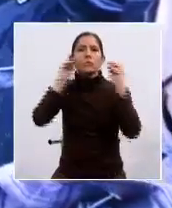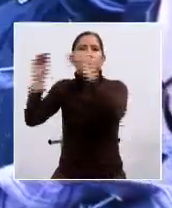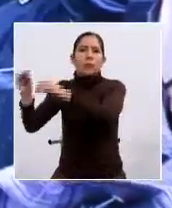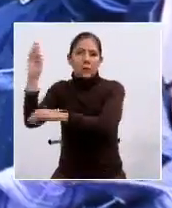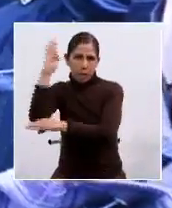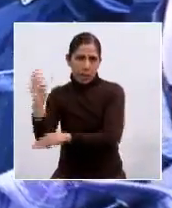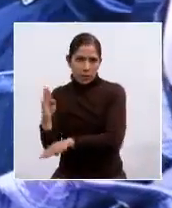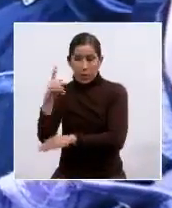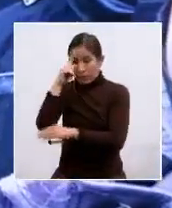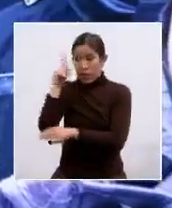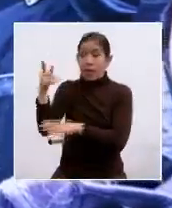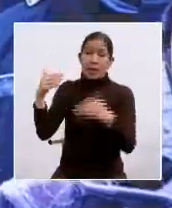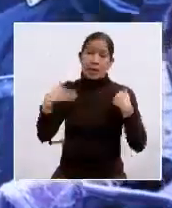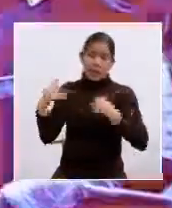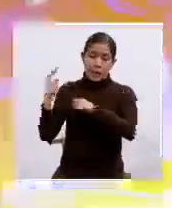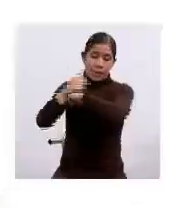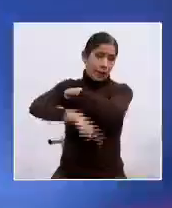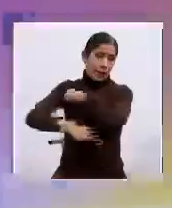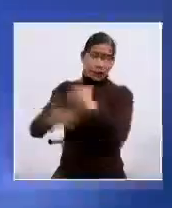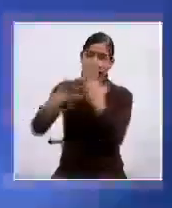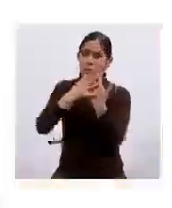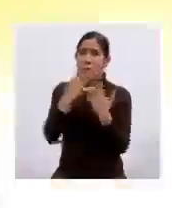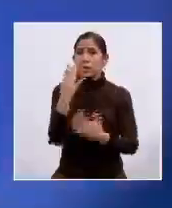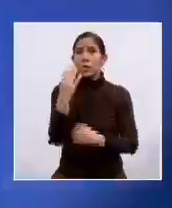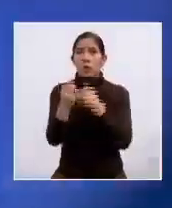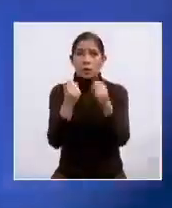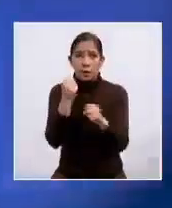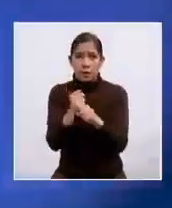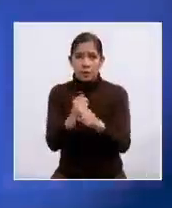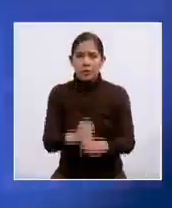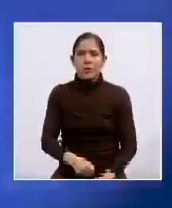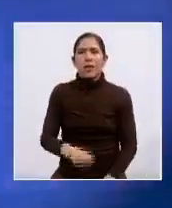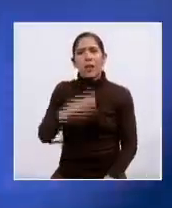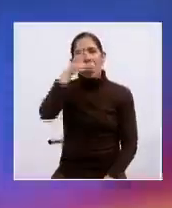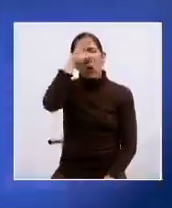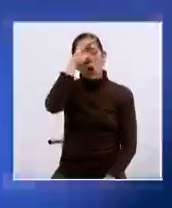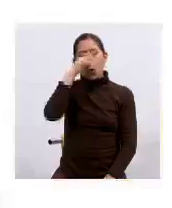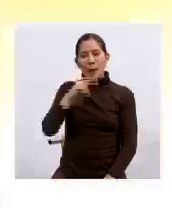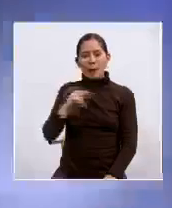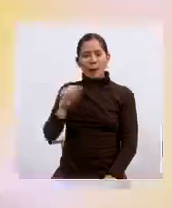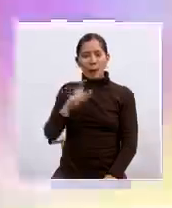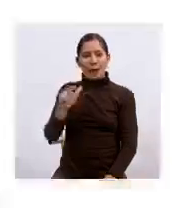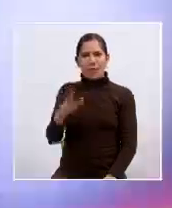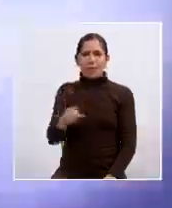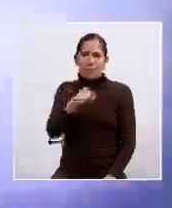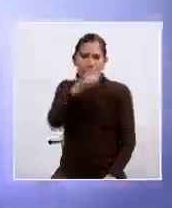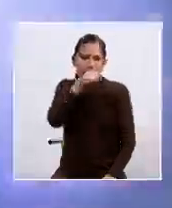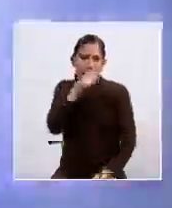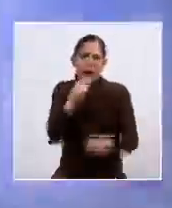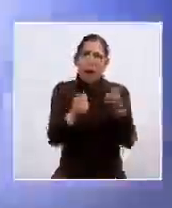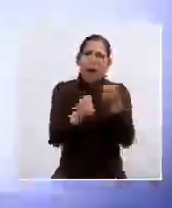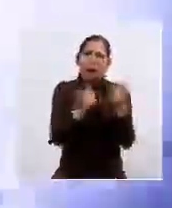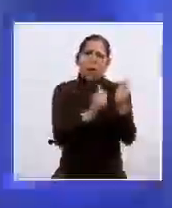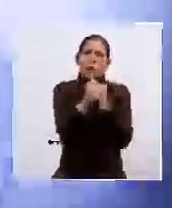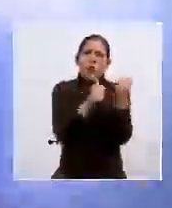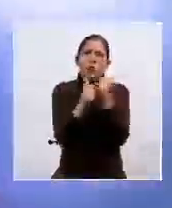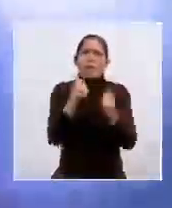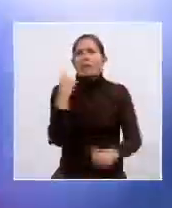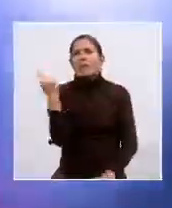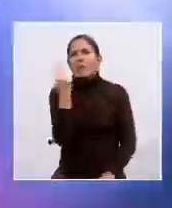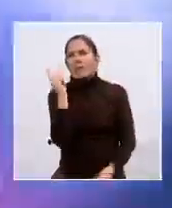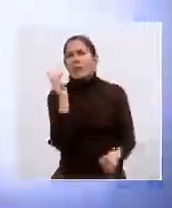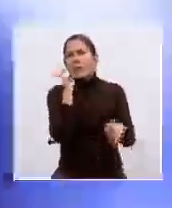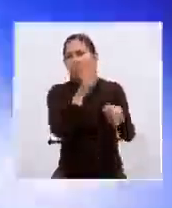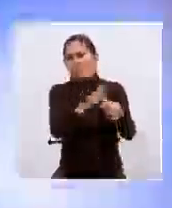cumplir una sentencia de 14 años. Nayar, amante de los térix y de la velocidad, participaba de manera asidua en paseos